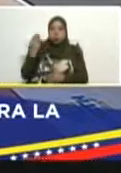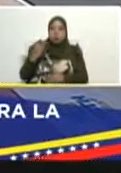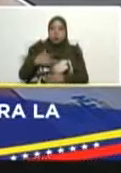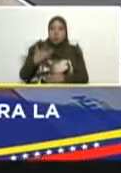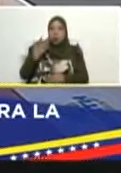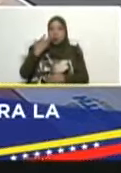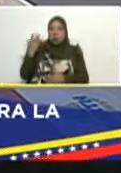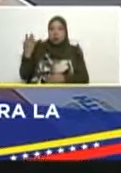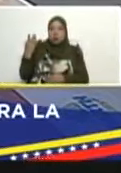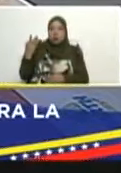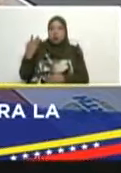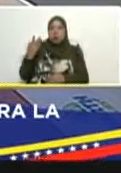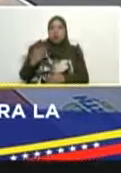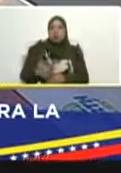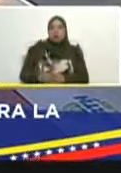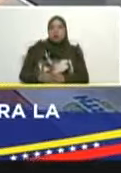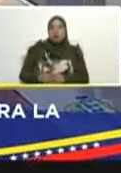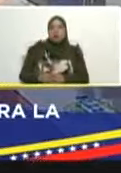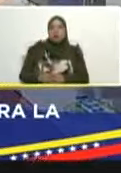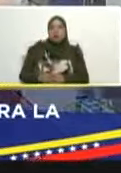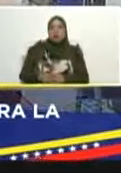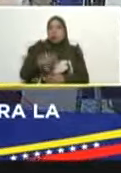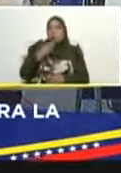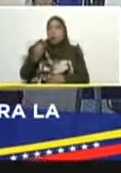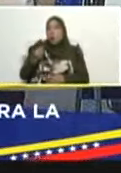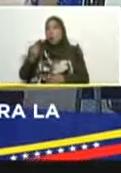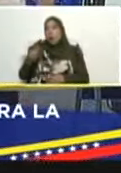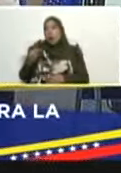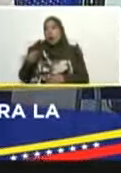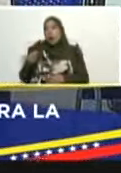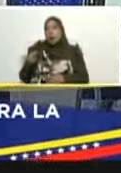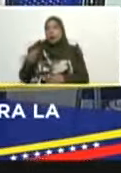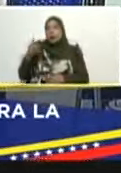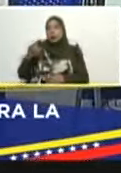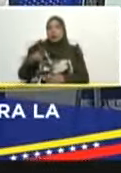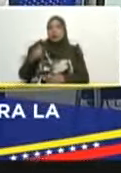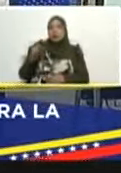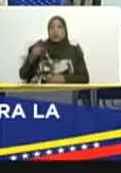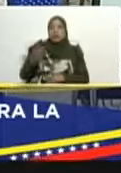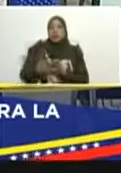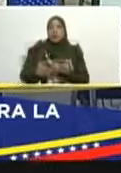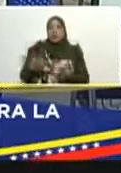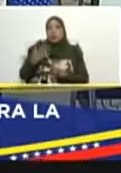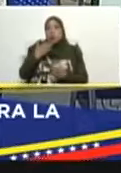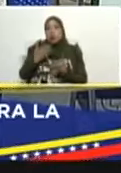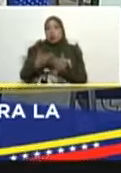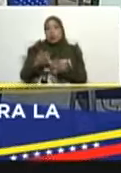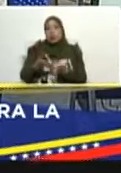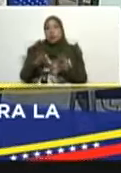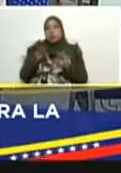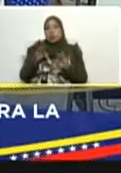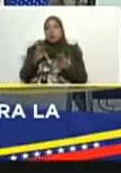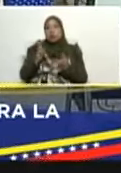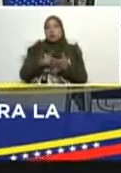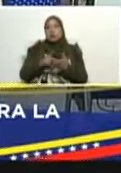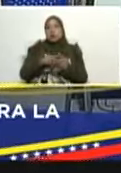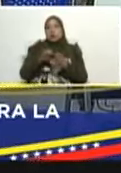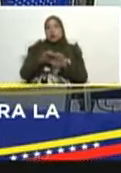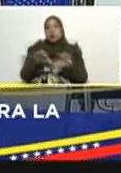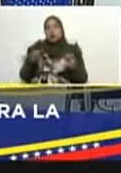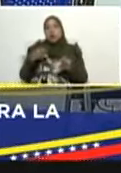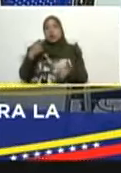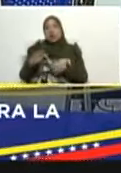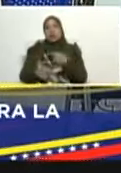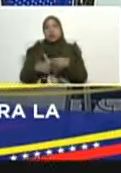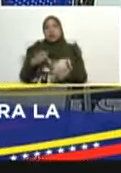este centro, y los muchachos jóvenes que tienen proyectos especiales en el área de la